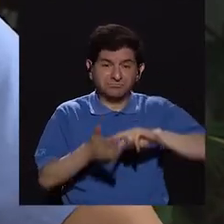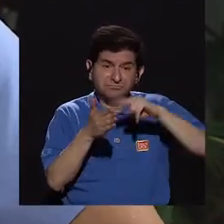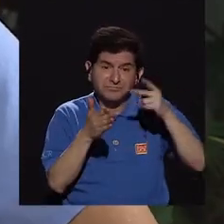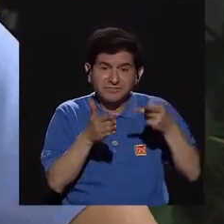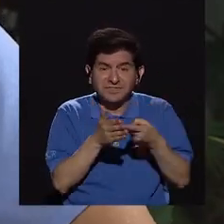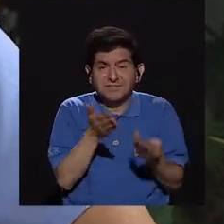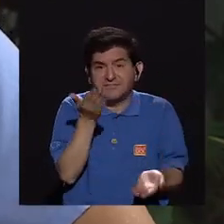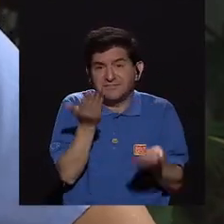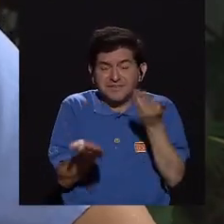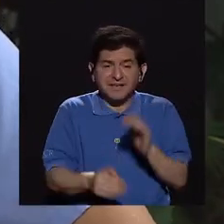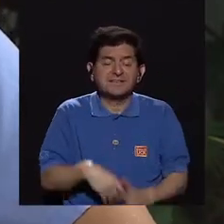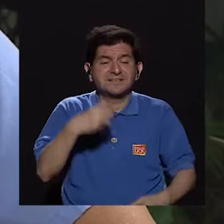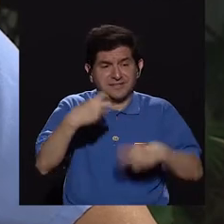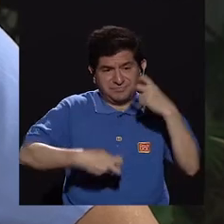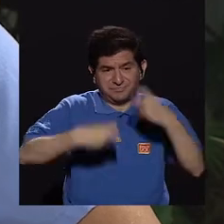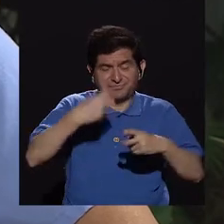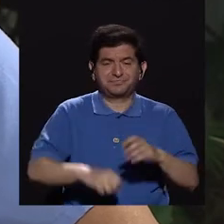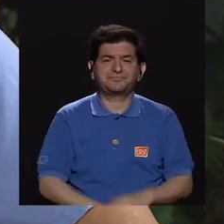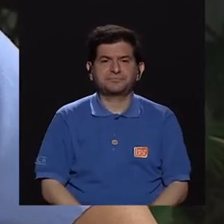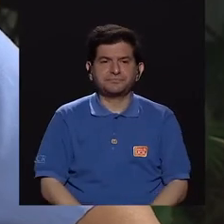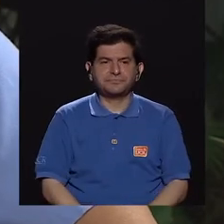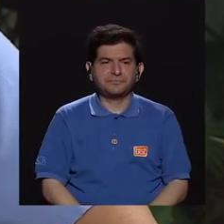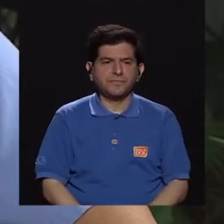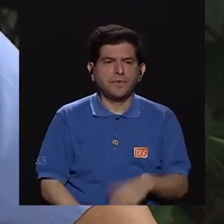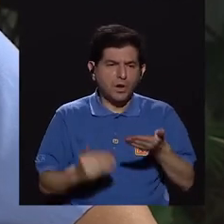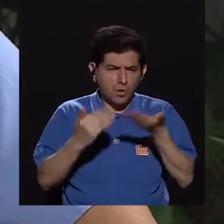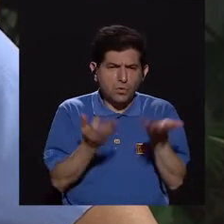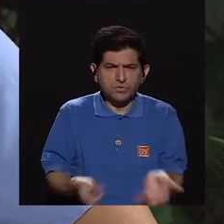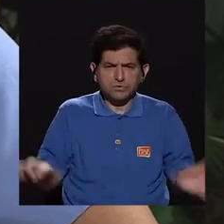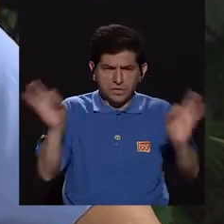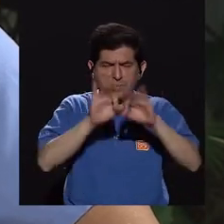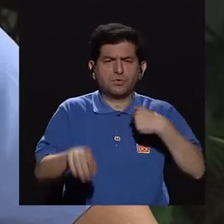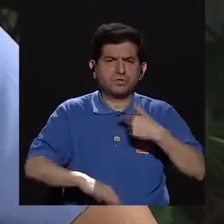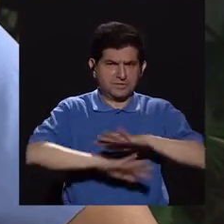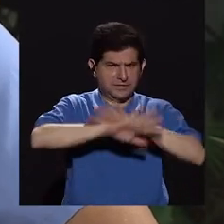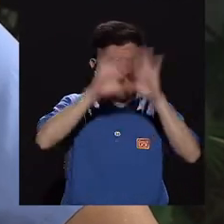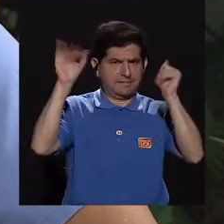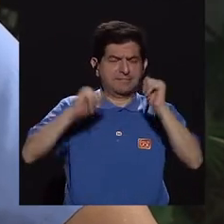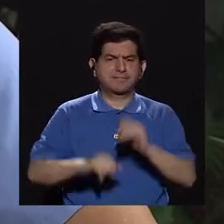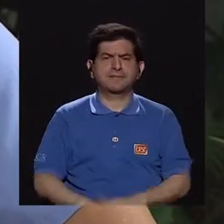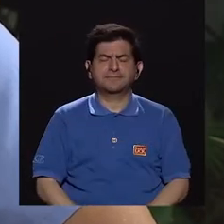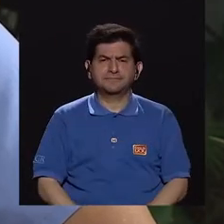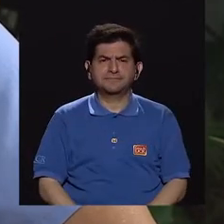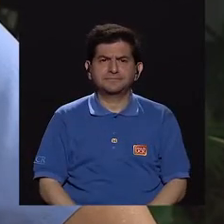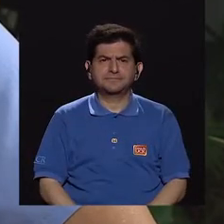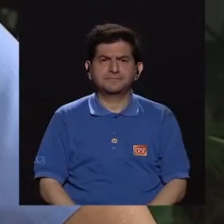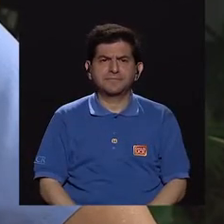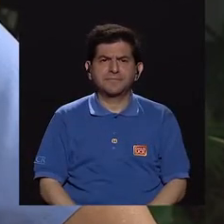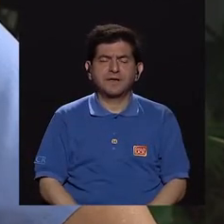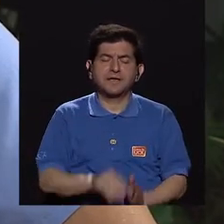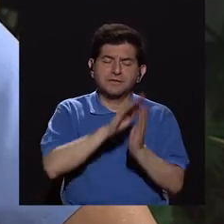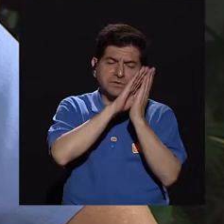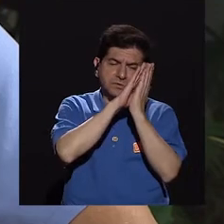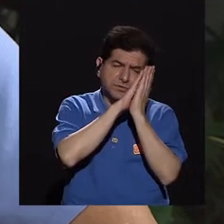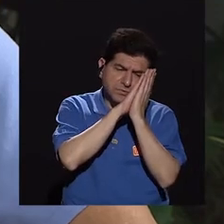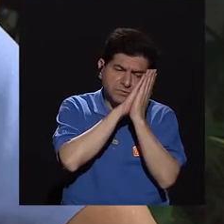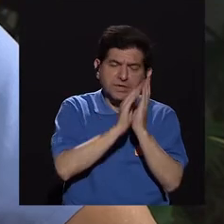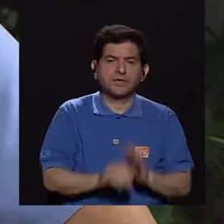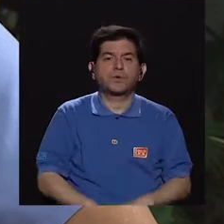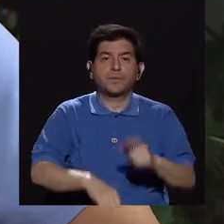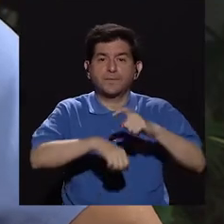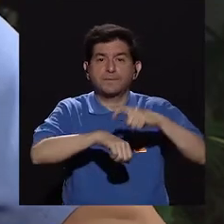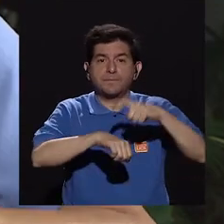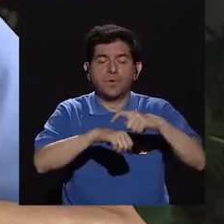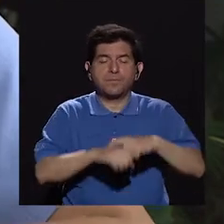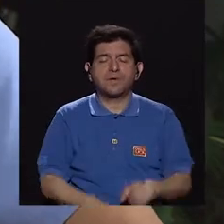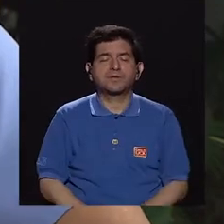poco el problema. También una de las cosas importantes que yo quiero aclarar es que el sueño es